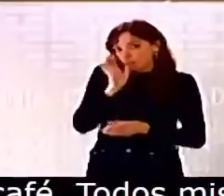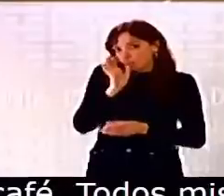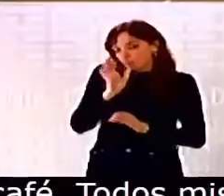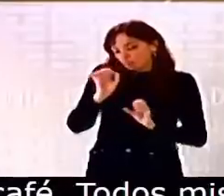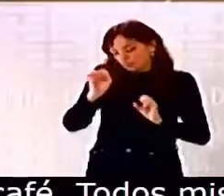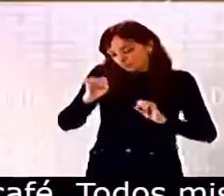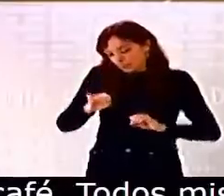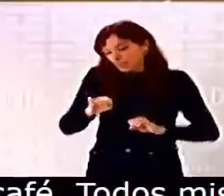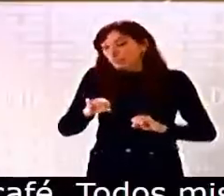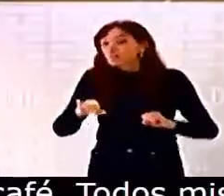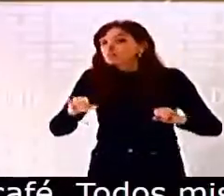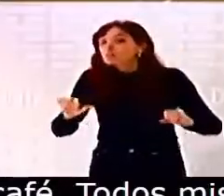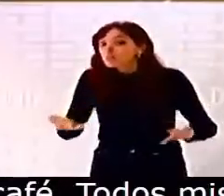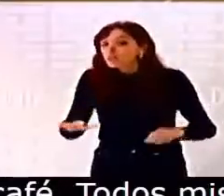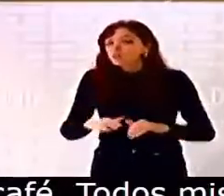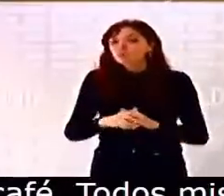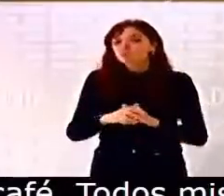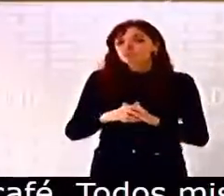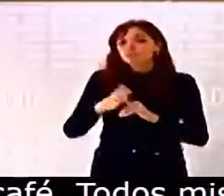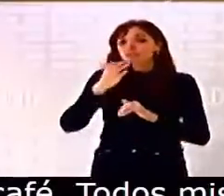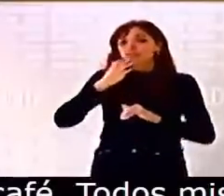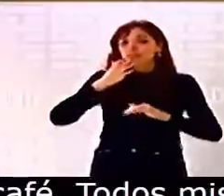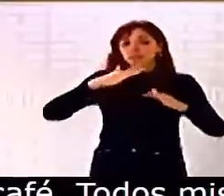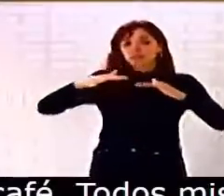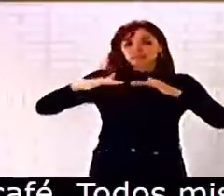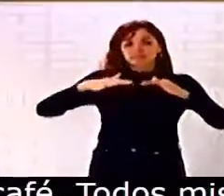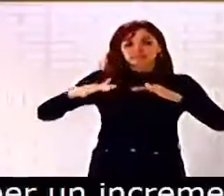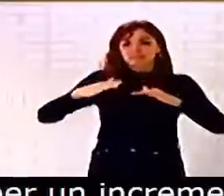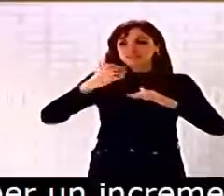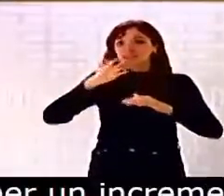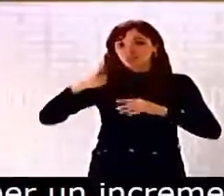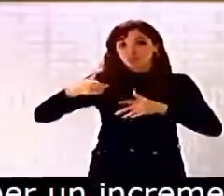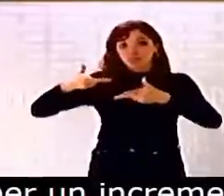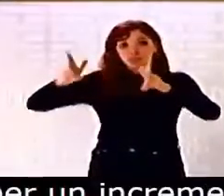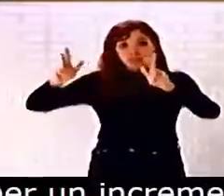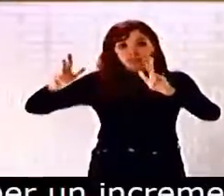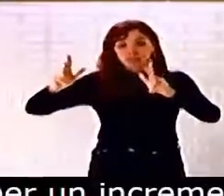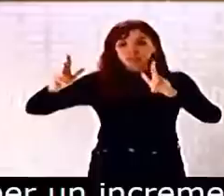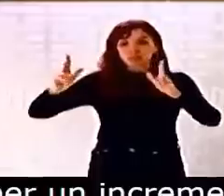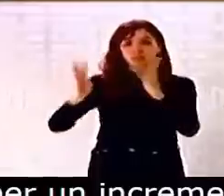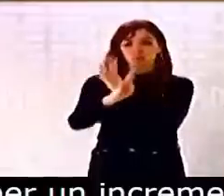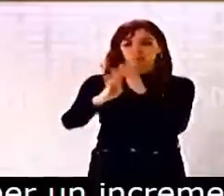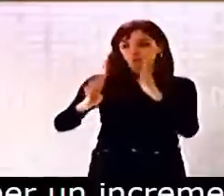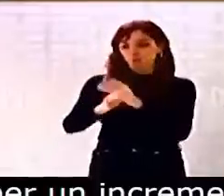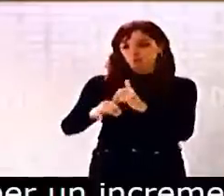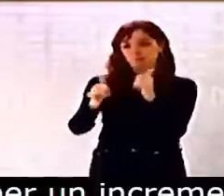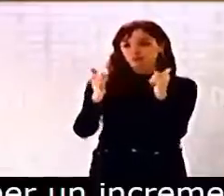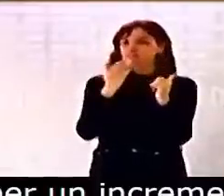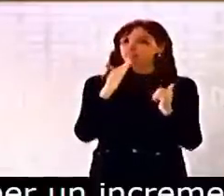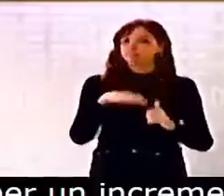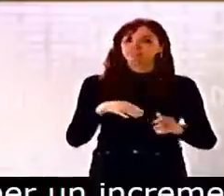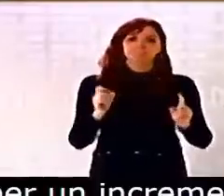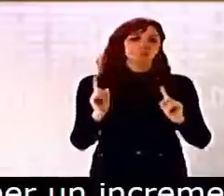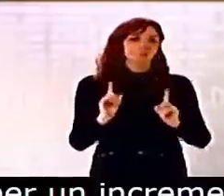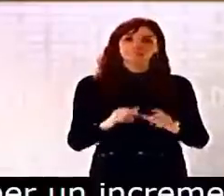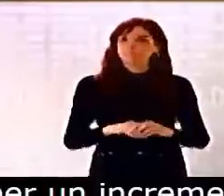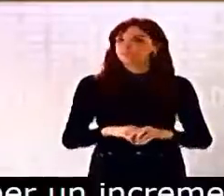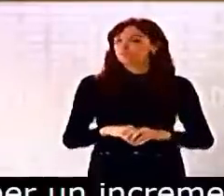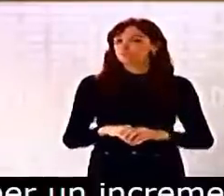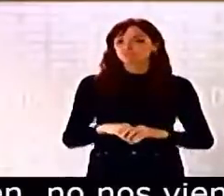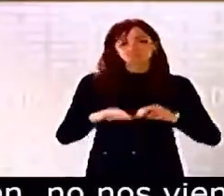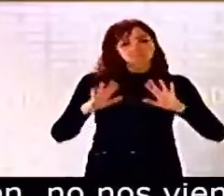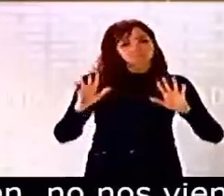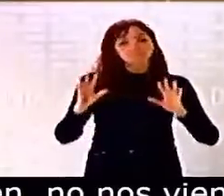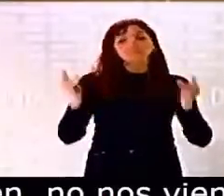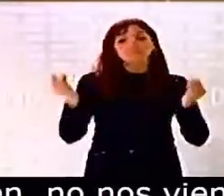Pero que pueda haber un incremento de la movilidad que en este momento no nos viene bien, no nos viene bien. Por lo tanto, vamos a esperar